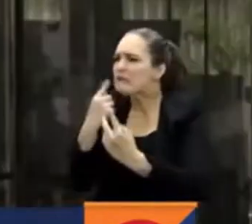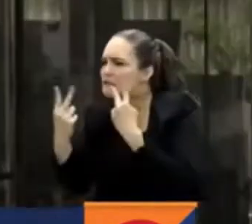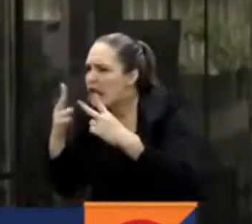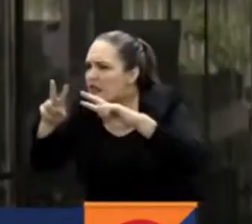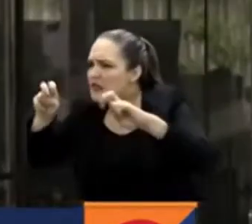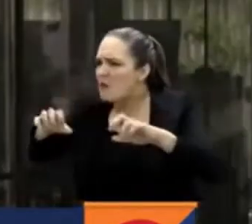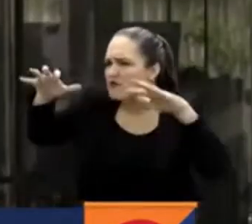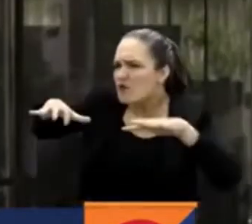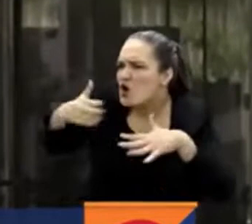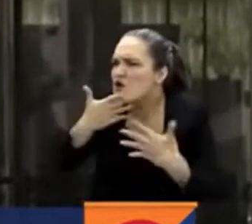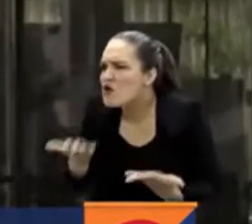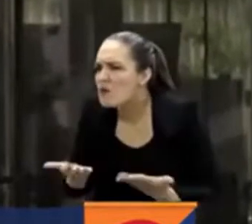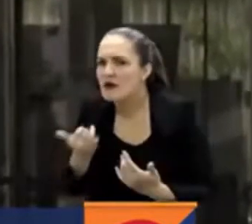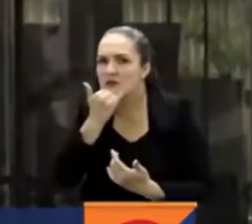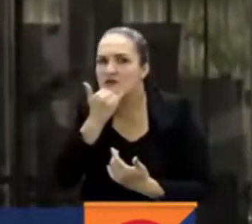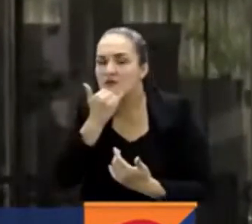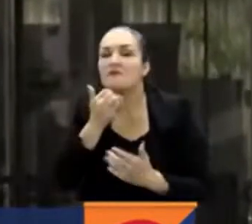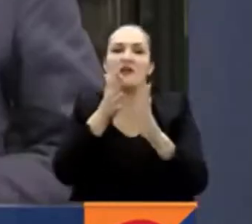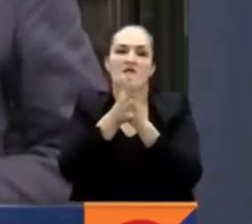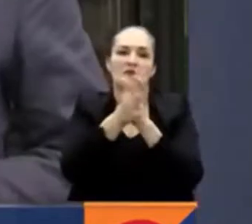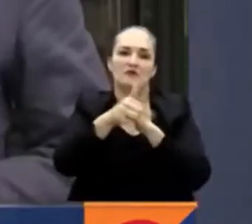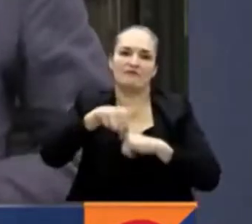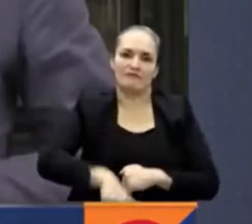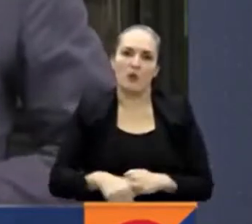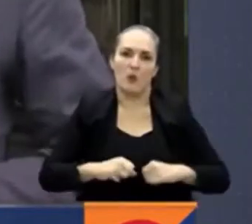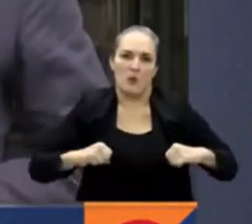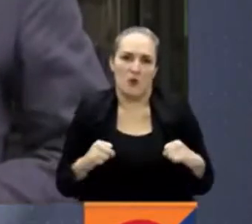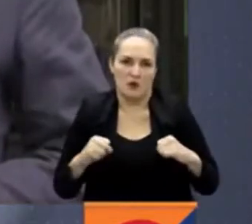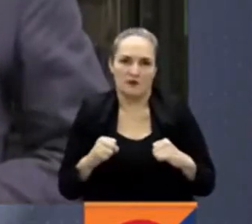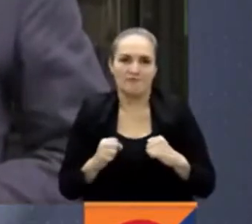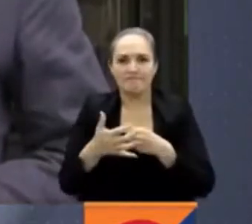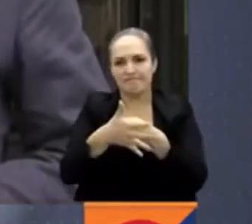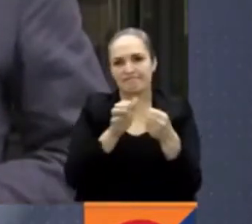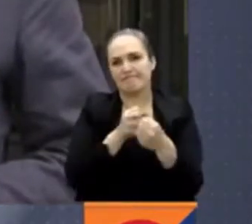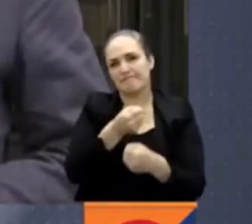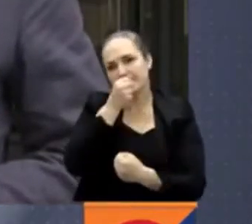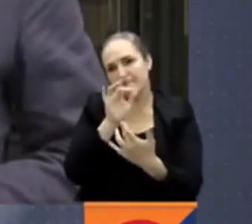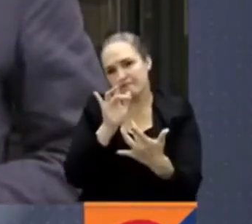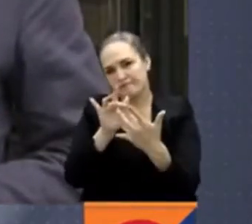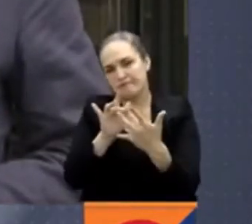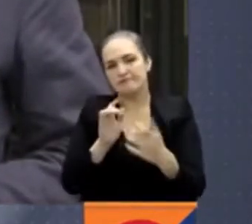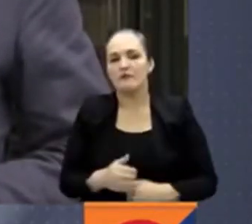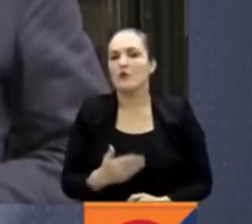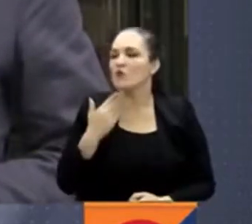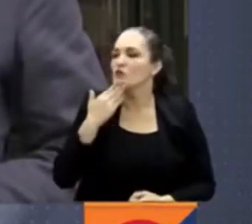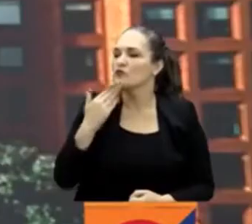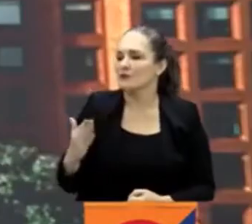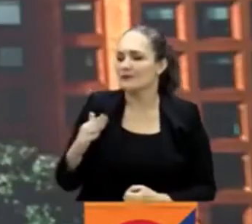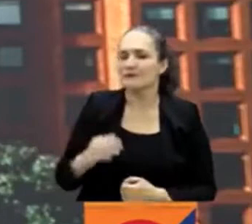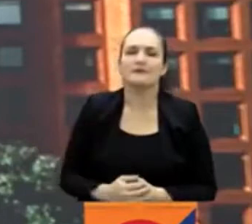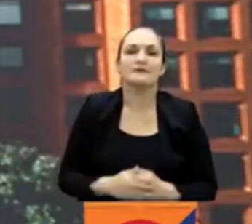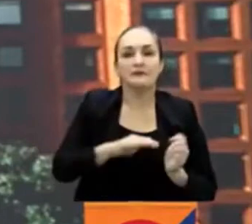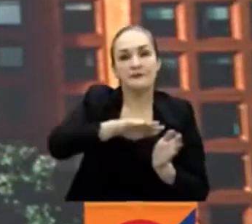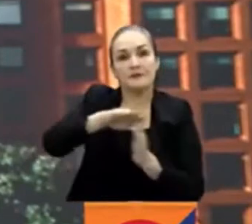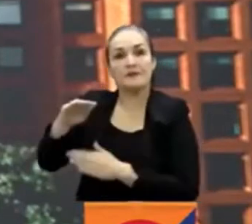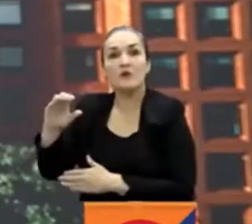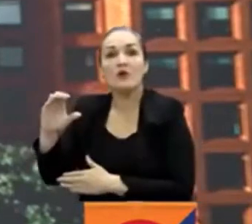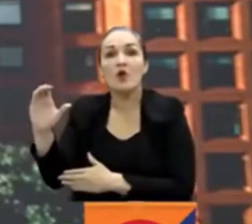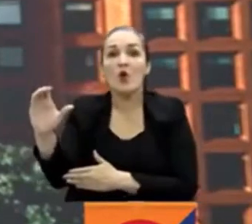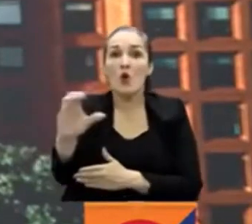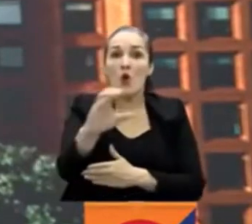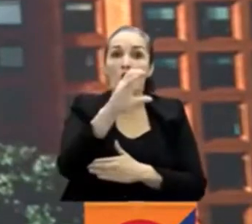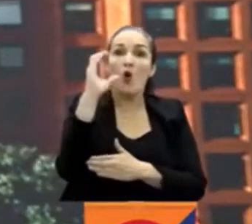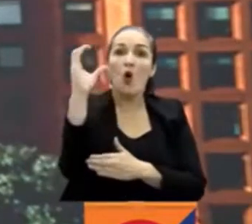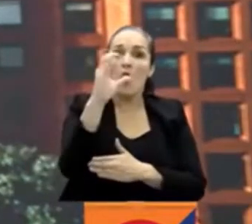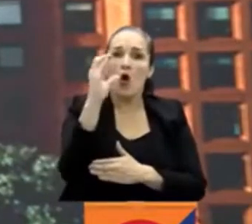información, compañeros, por el momento desde el occidente de Bogotá. John López, RTVC Noticias Conectados 24/7. Muchísimas gracias, John. Colombia figura como uno de los